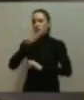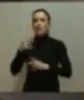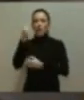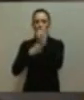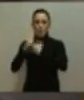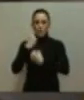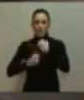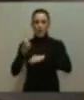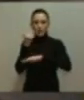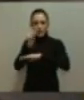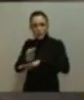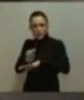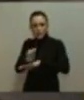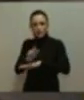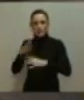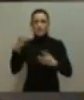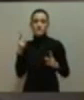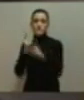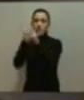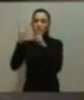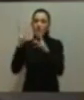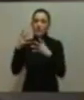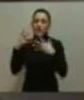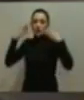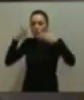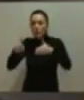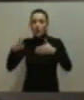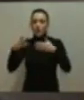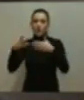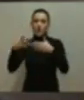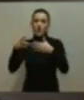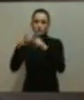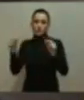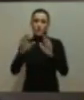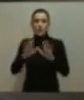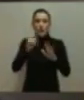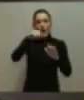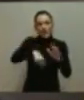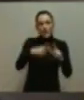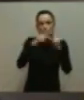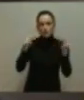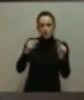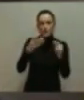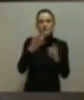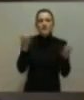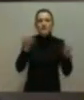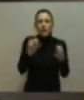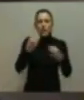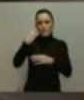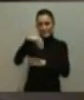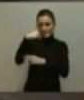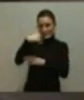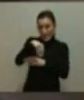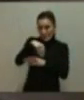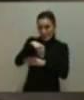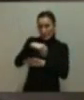¿qué tenemos? Javier Fernández, a la cabeza de la socialdemocracia en Asturias. Un presidente que tiene miedo a que las